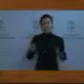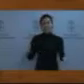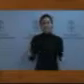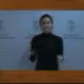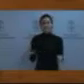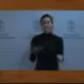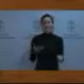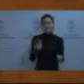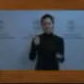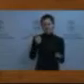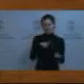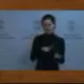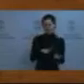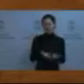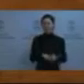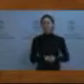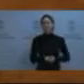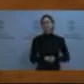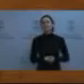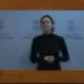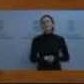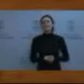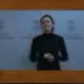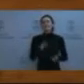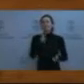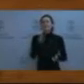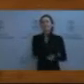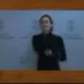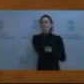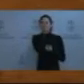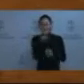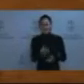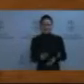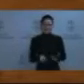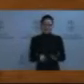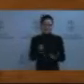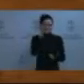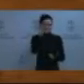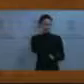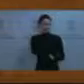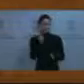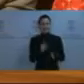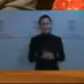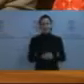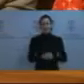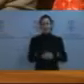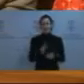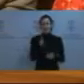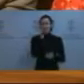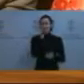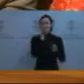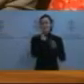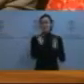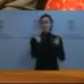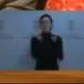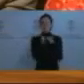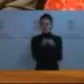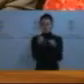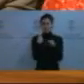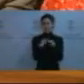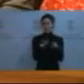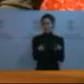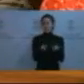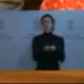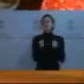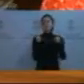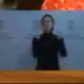pilla. Bueno, pues me parece estupendo, porque, claro, traer aquí un partido político como el de usted, que